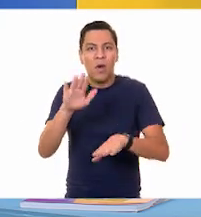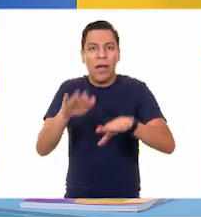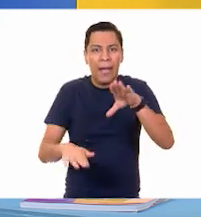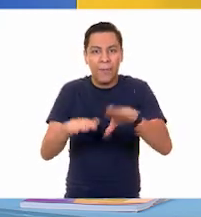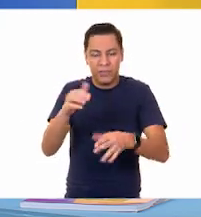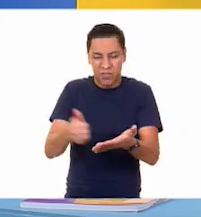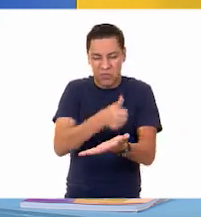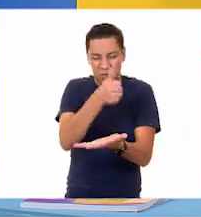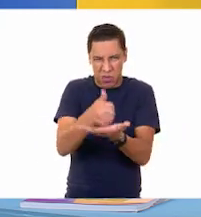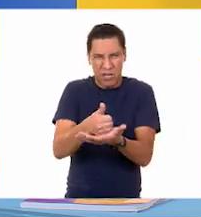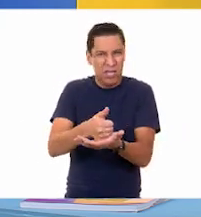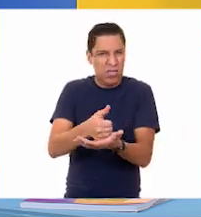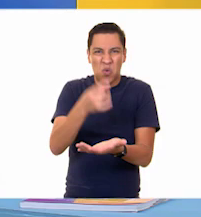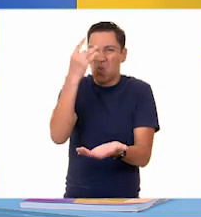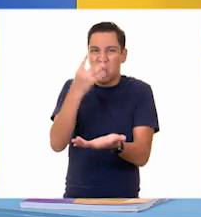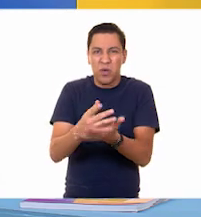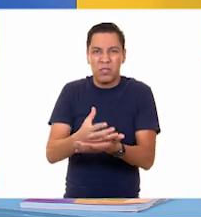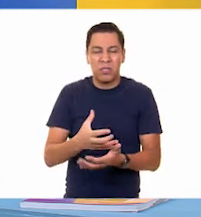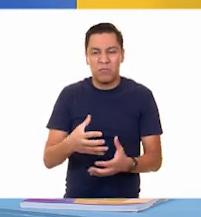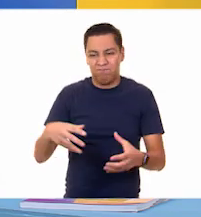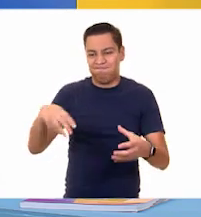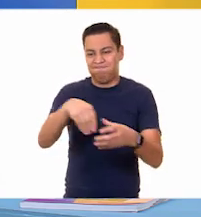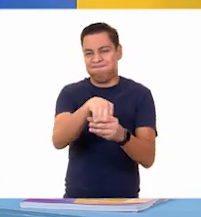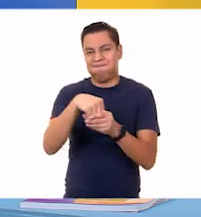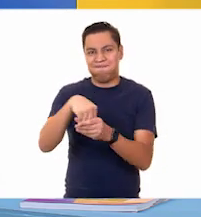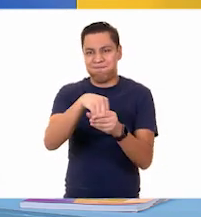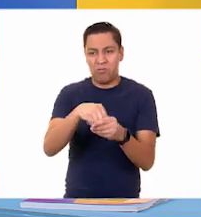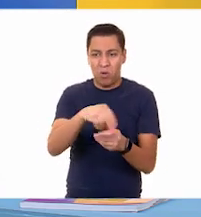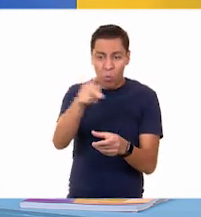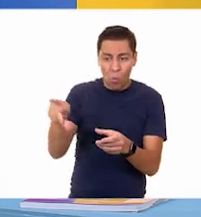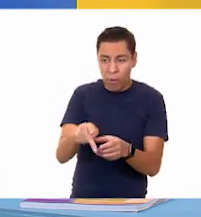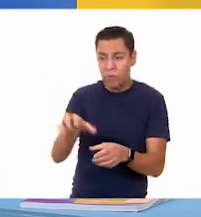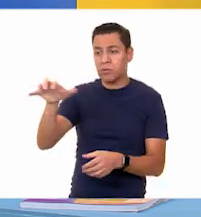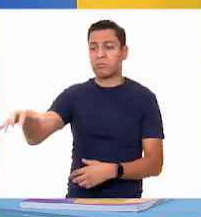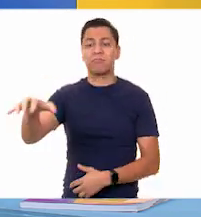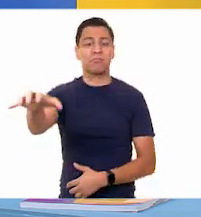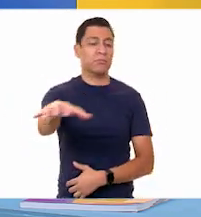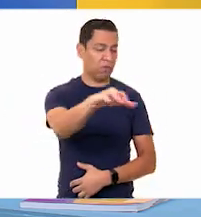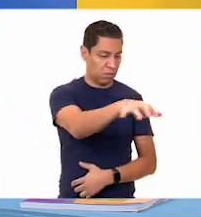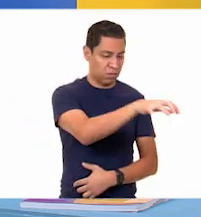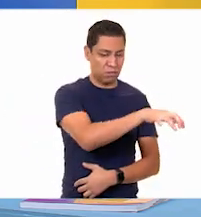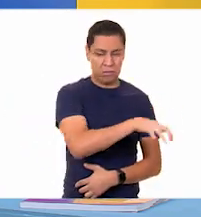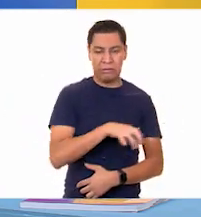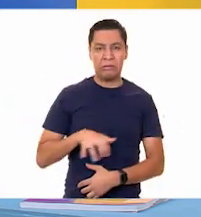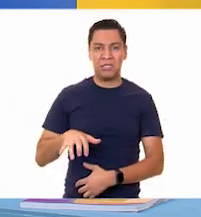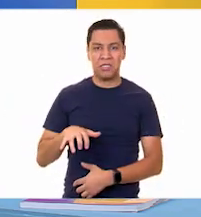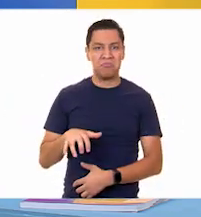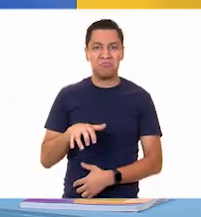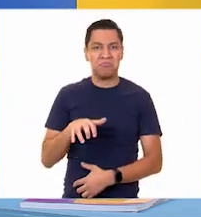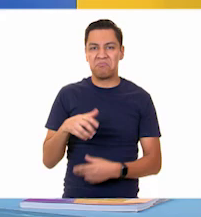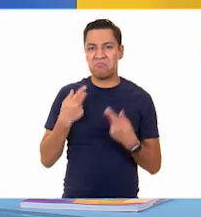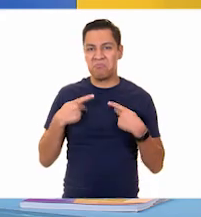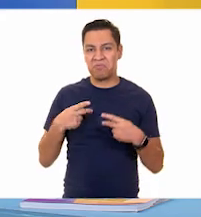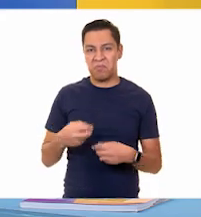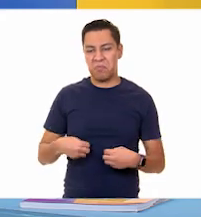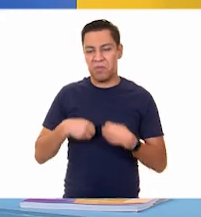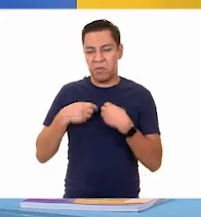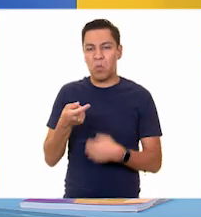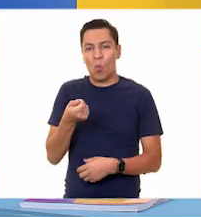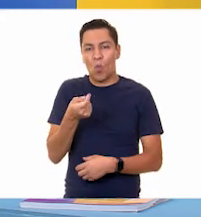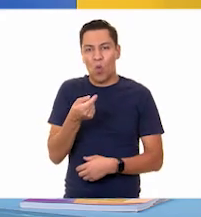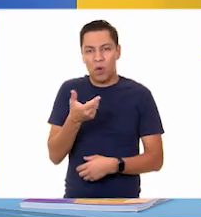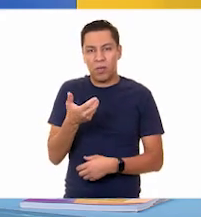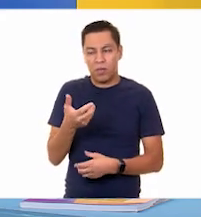en el territorio, con la mayoría concentrada en las ciudades, así como el acceso sin restricciones y el uso irresponsable de los